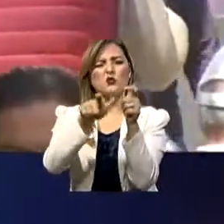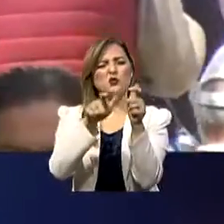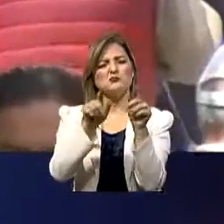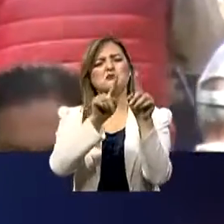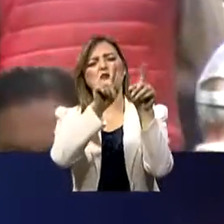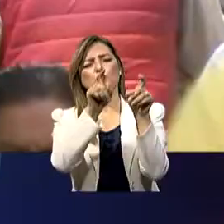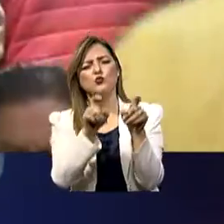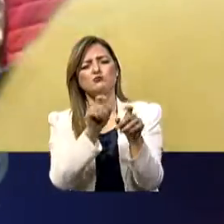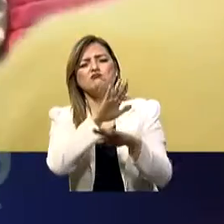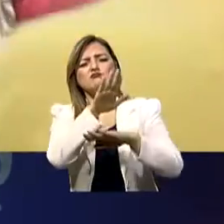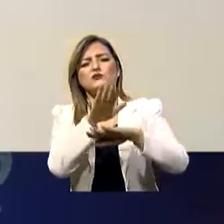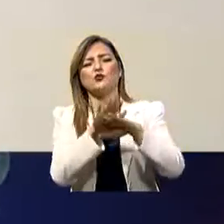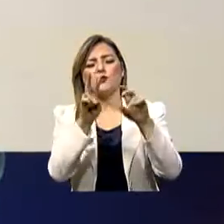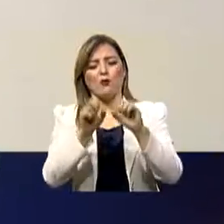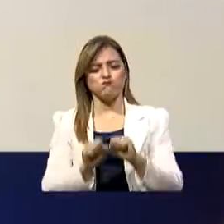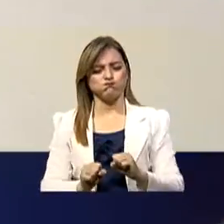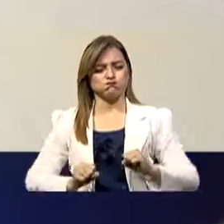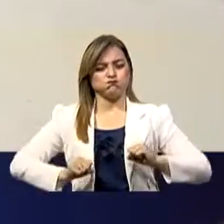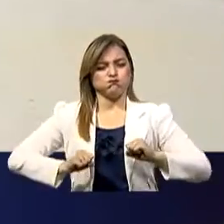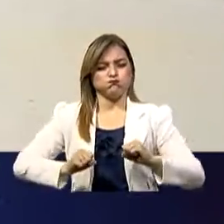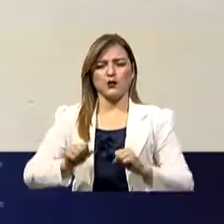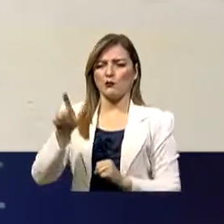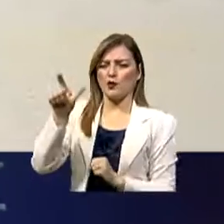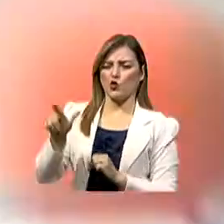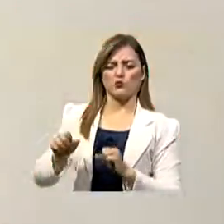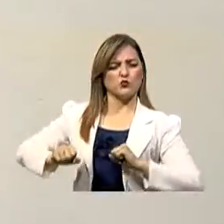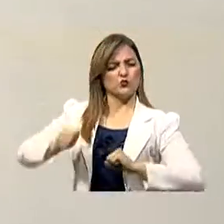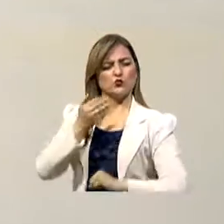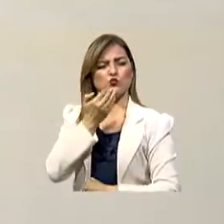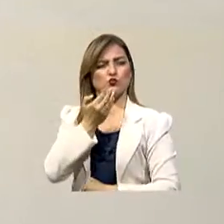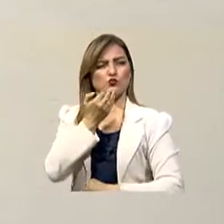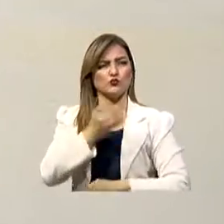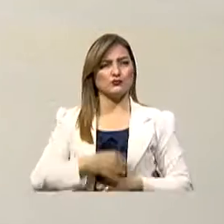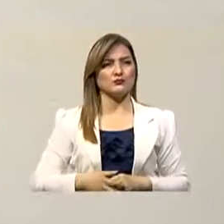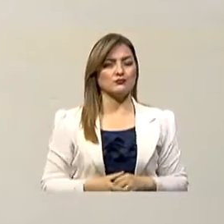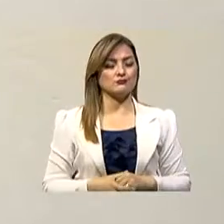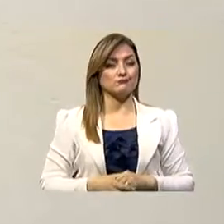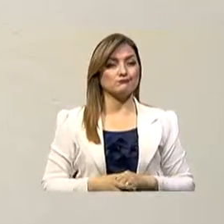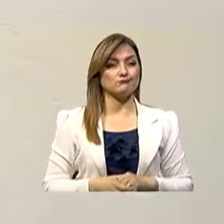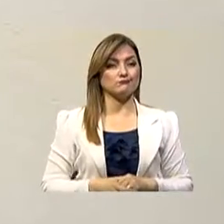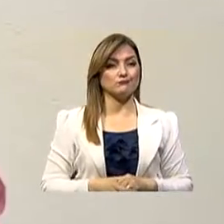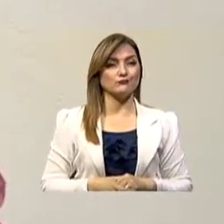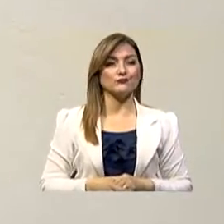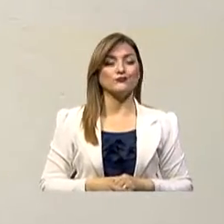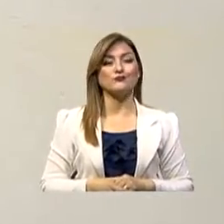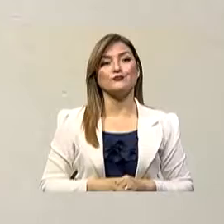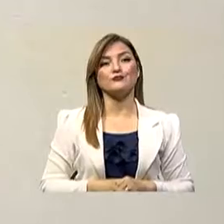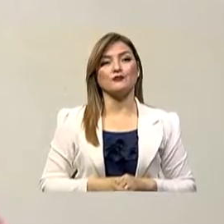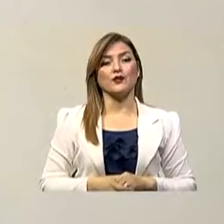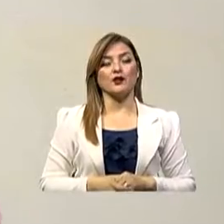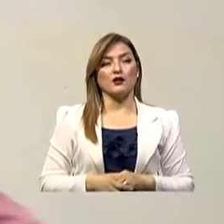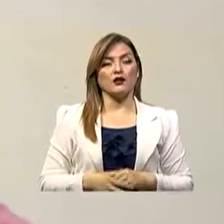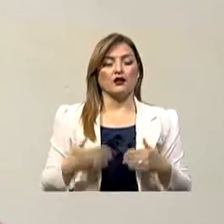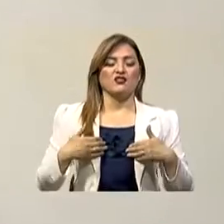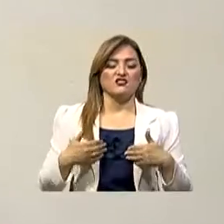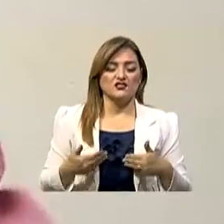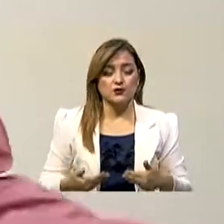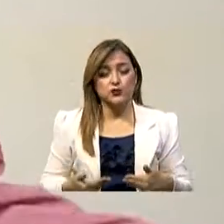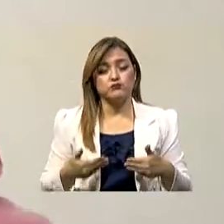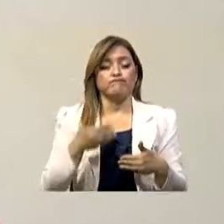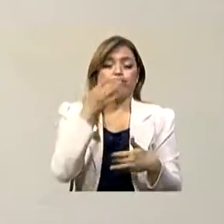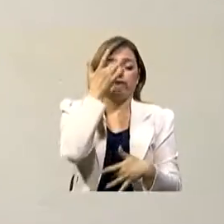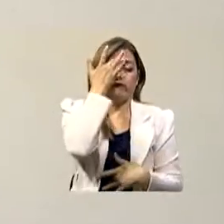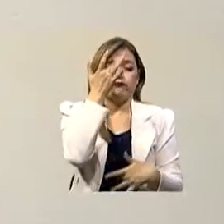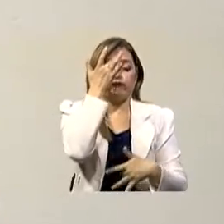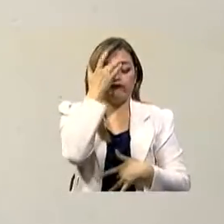sobre la obesidad o cómo sería una persona obesa y bueno de cansada con muchas enfermedades